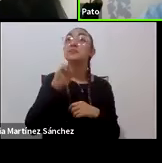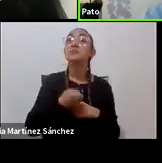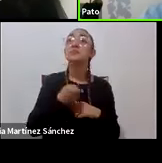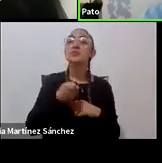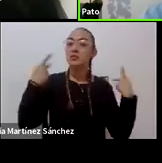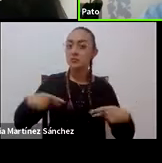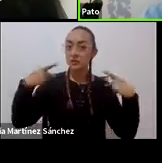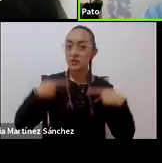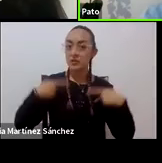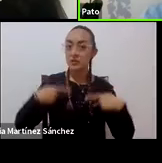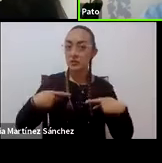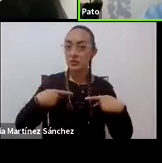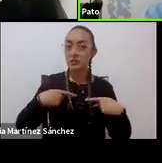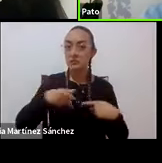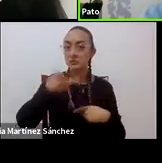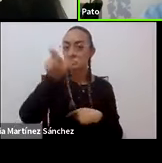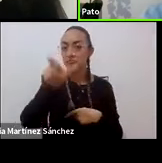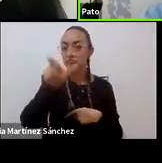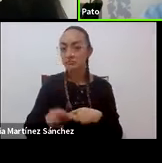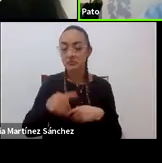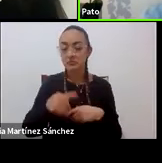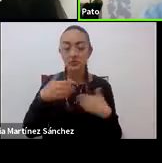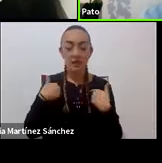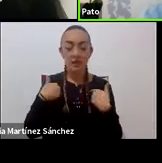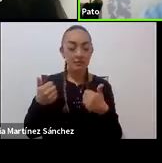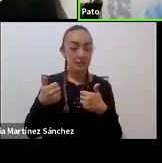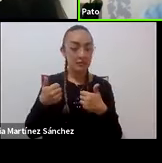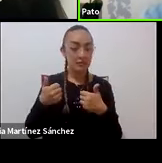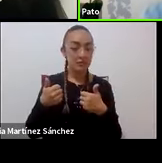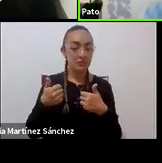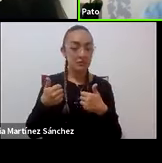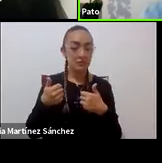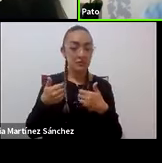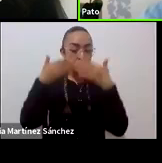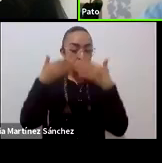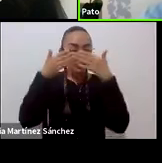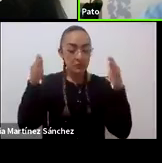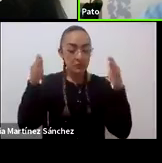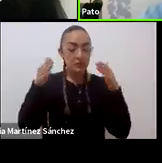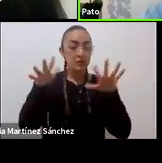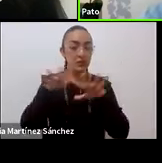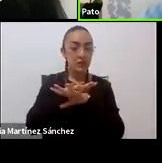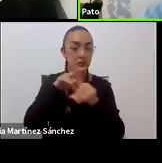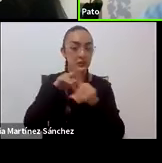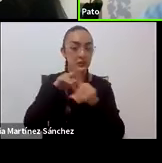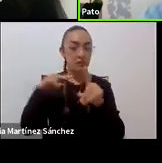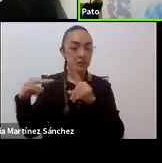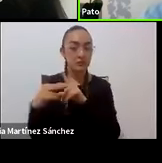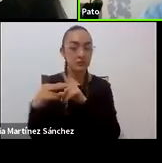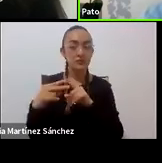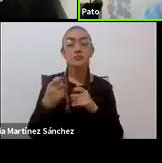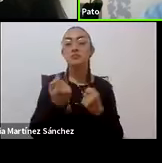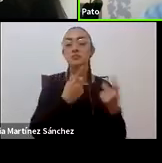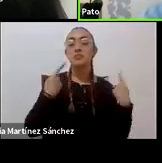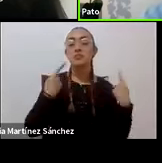¿no? Que alguien, digamos, puede estar en el espacio público,